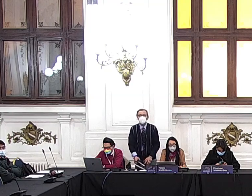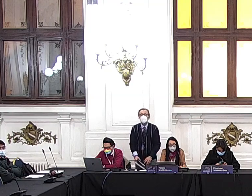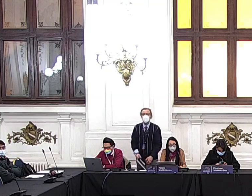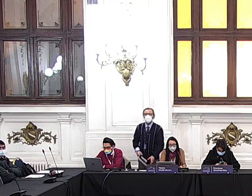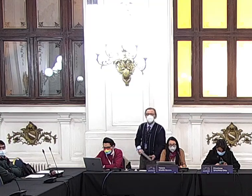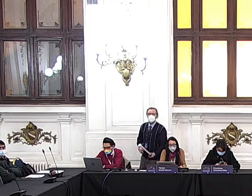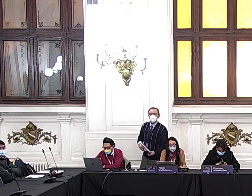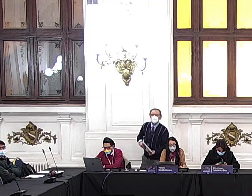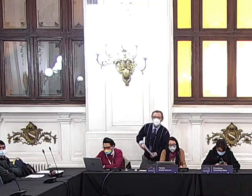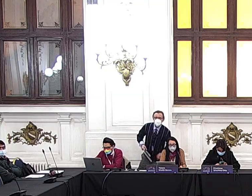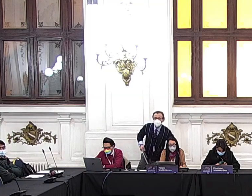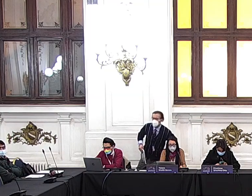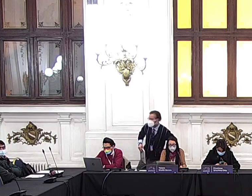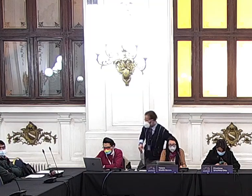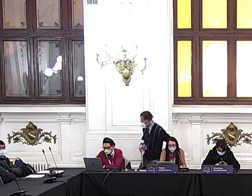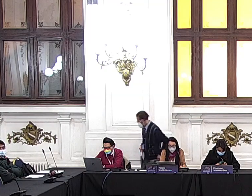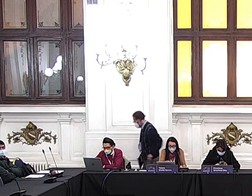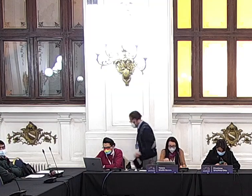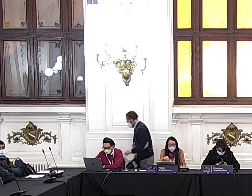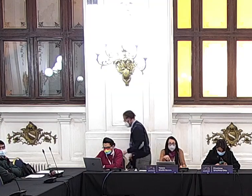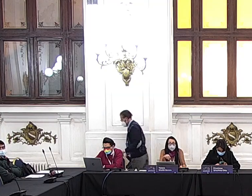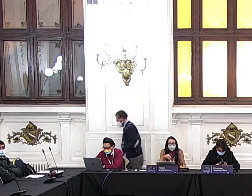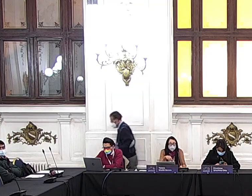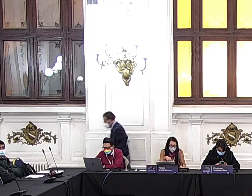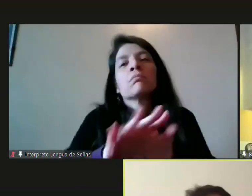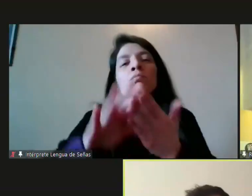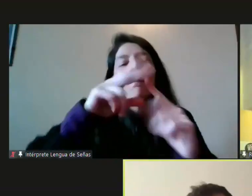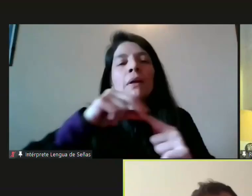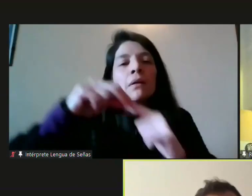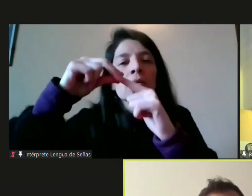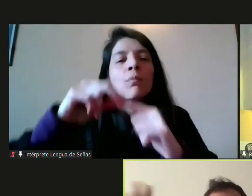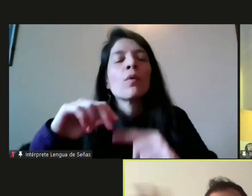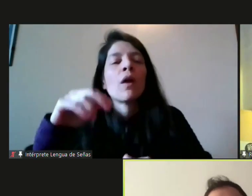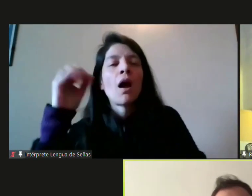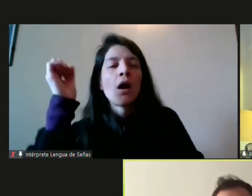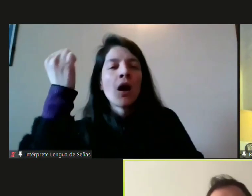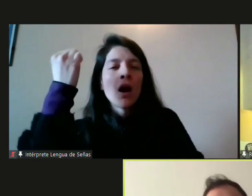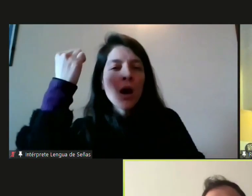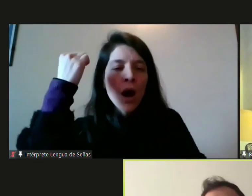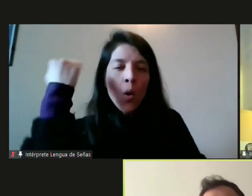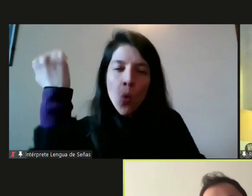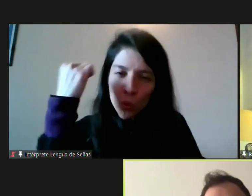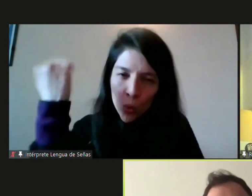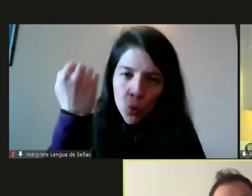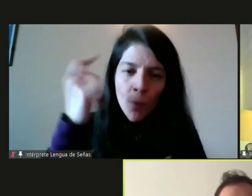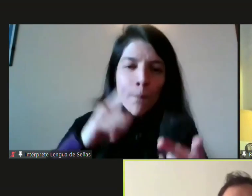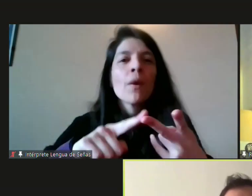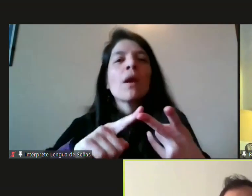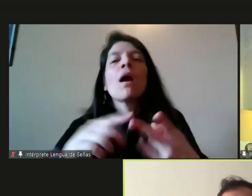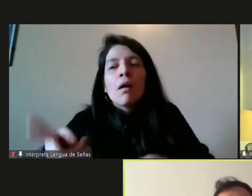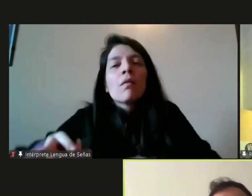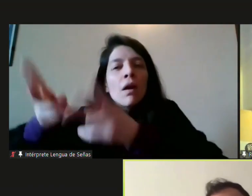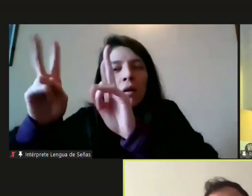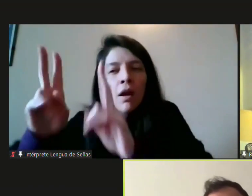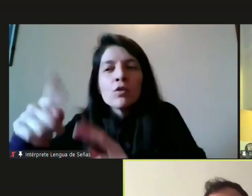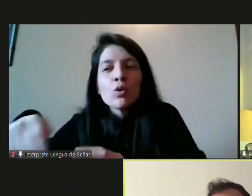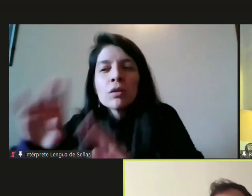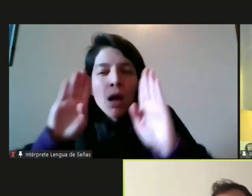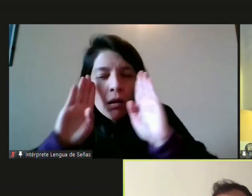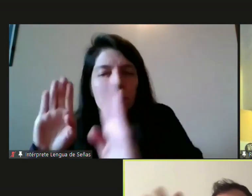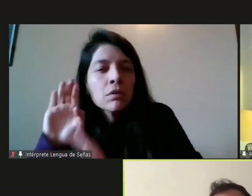poder destacar como el principio de autonomía, la efectivización del derecho a ser oídos y descartar un poco esta idea, como decía Rocío,